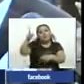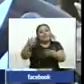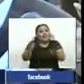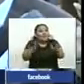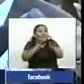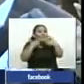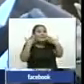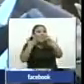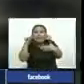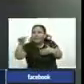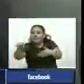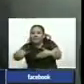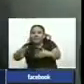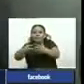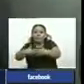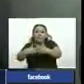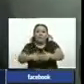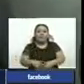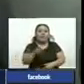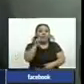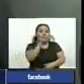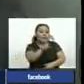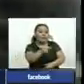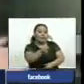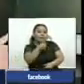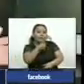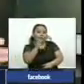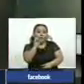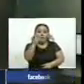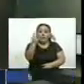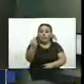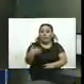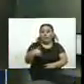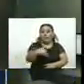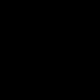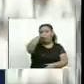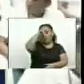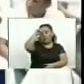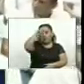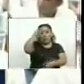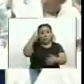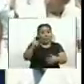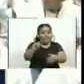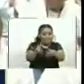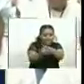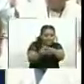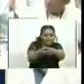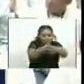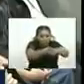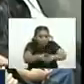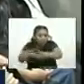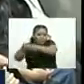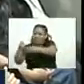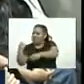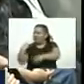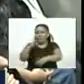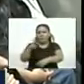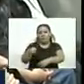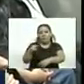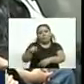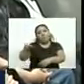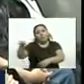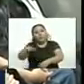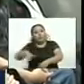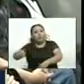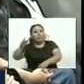alegres ya en la empresa. Es el informe que tiene el ministro de Trabajo, Rolando Castro, fue los primeros compatriotas que partieron este jueves al estado de